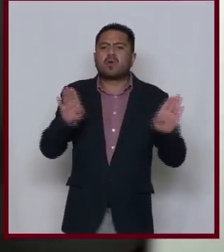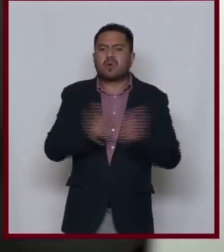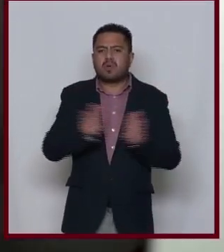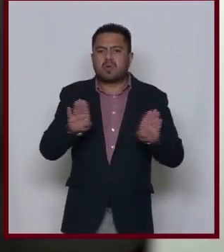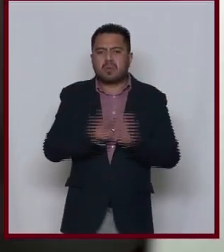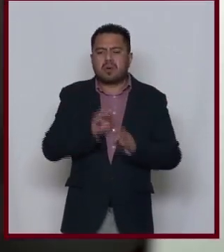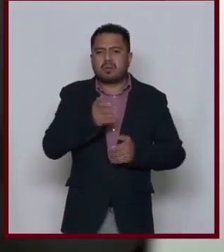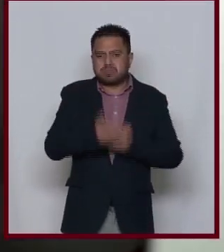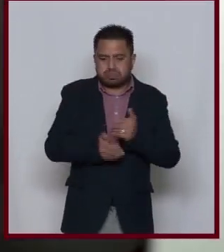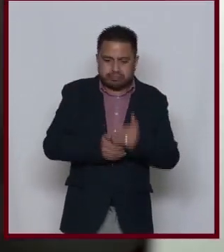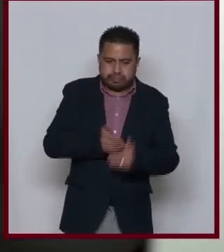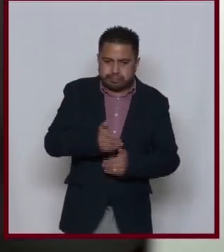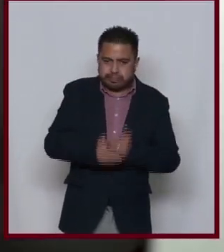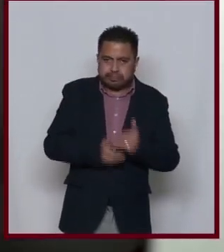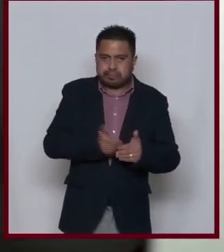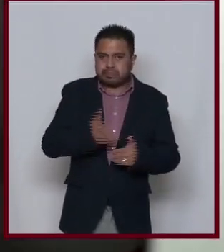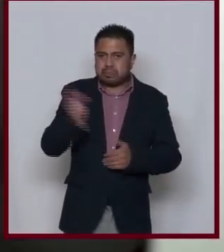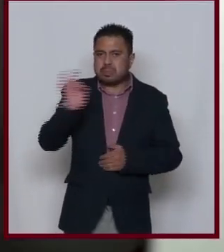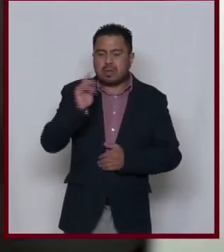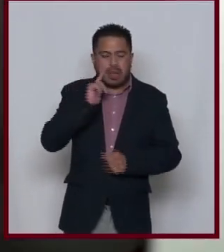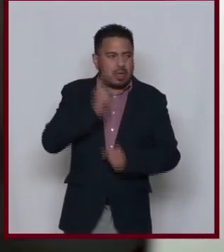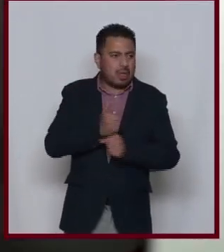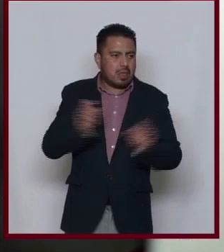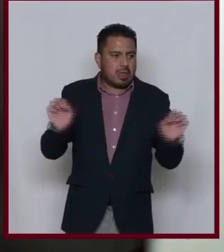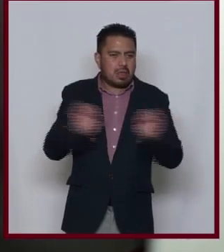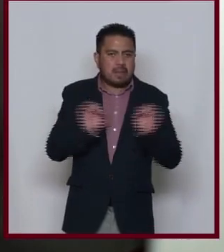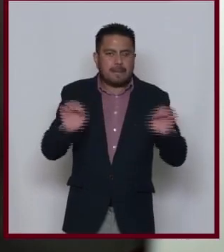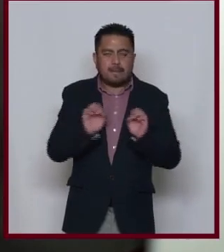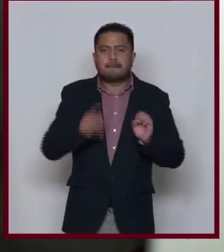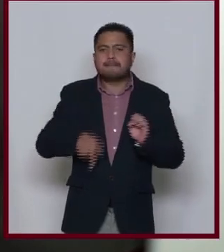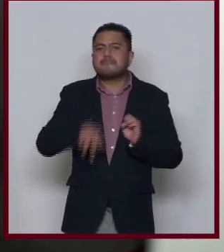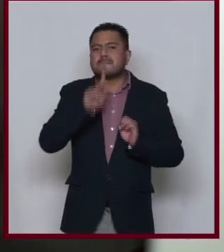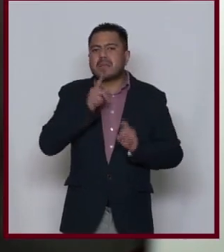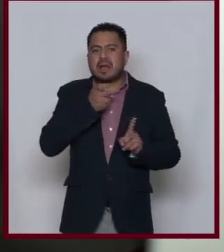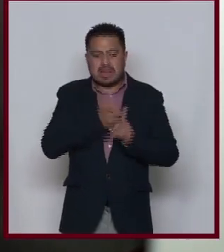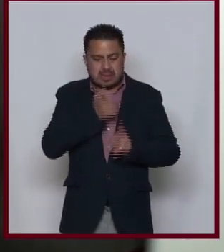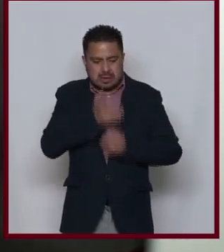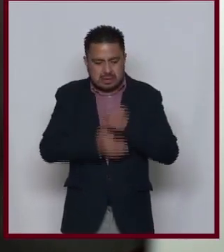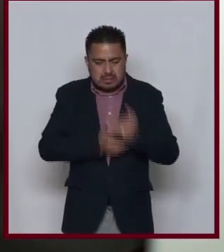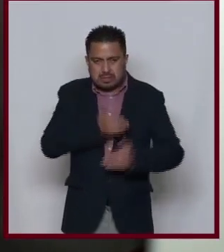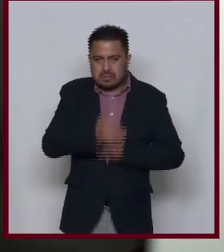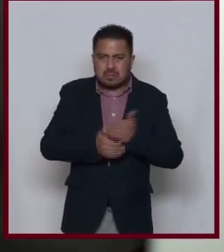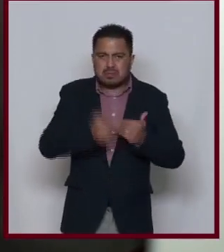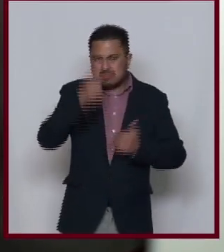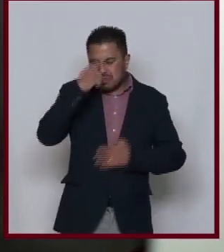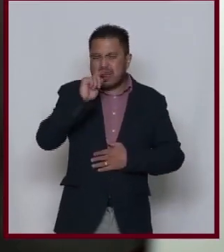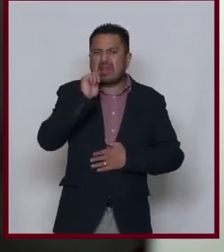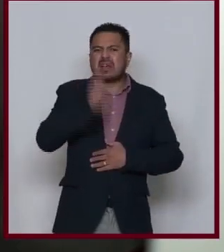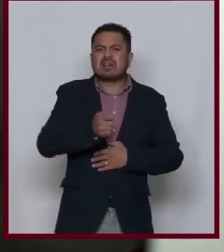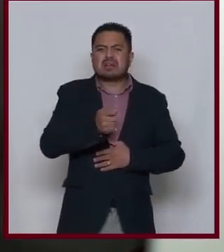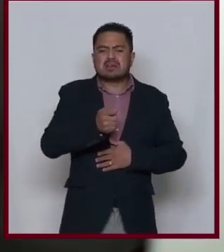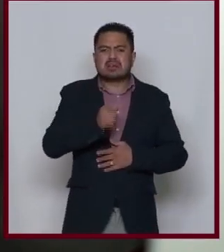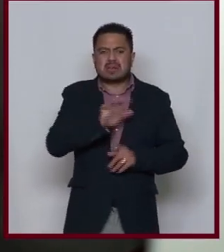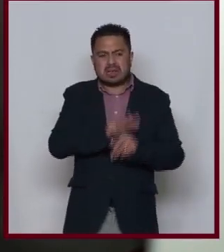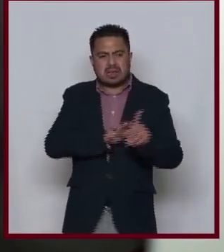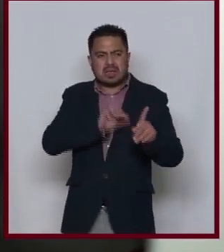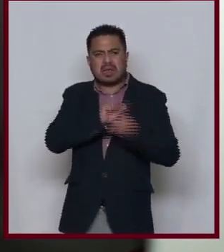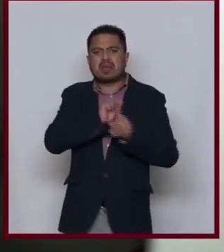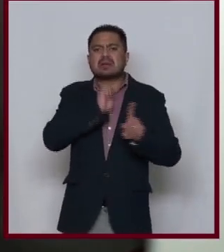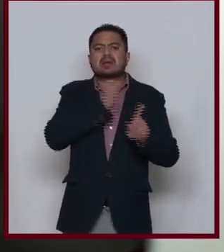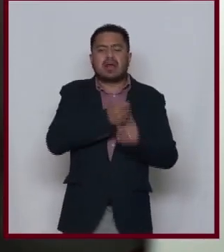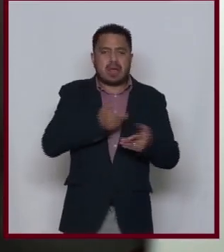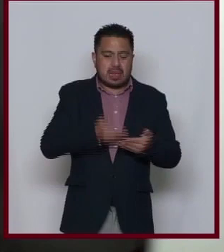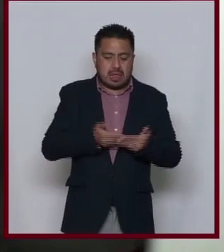ha evolucionado, a lo mejor sin darse cuenta, pero en la que se ha evolucionado para, para llegar a lo que